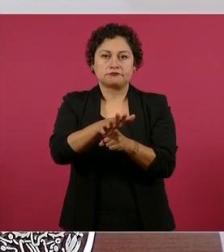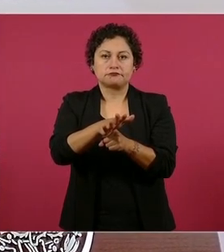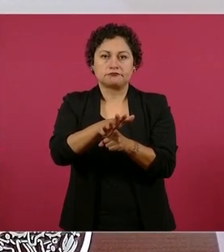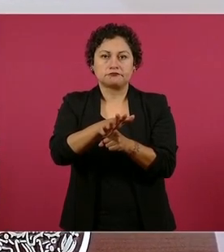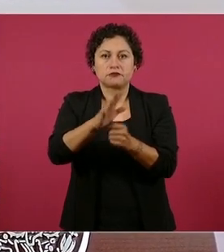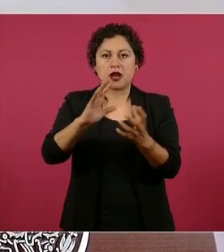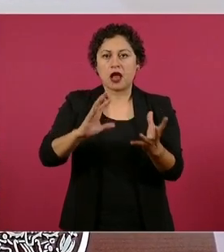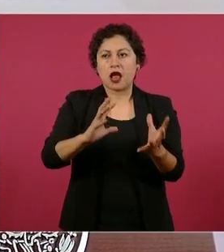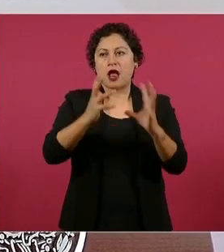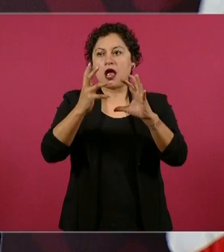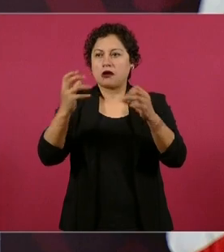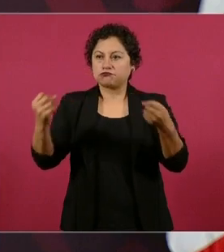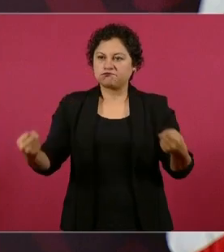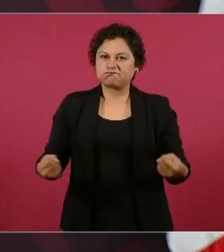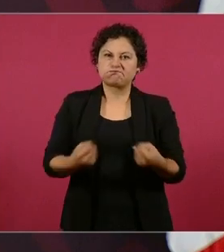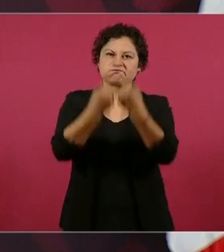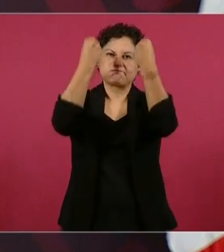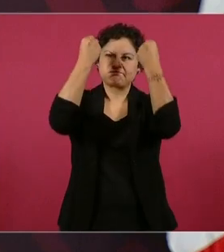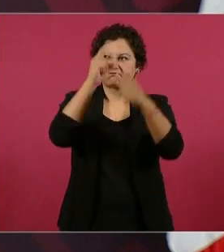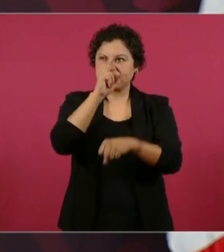la confrontación, la violencia.